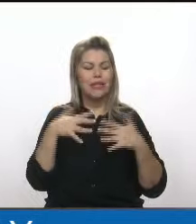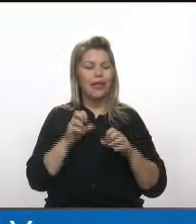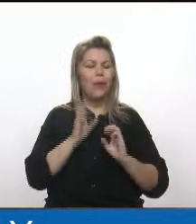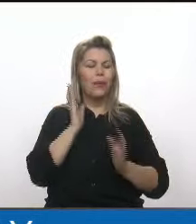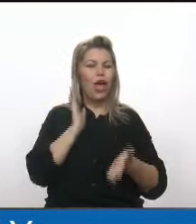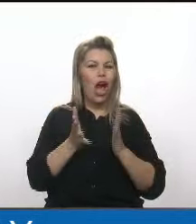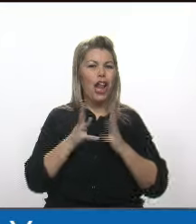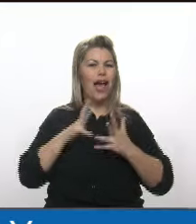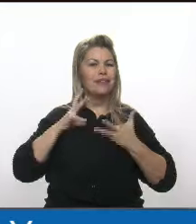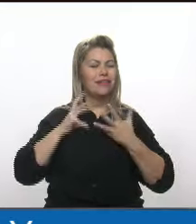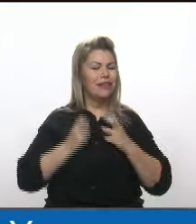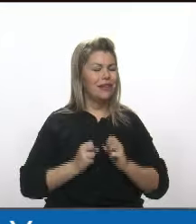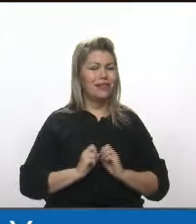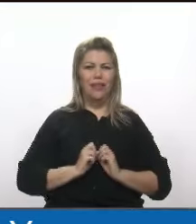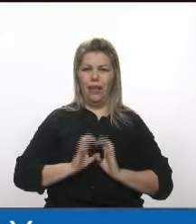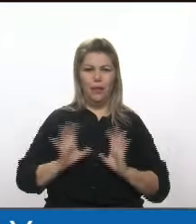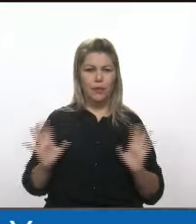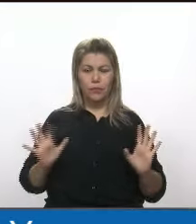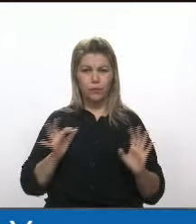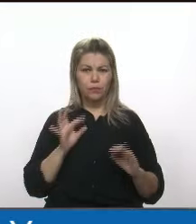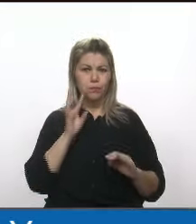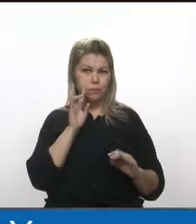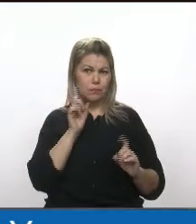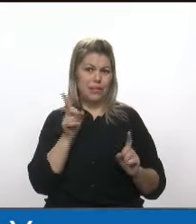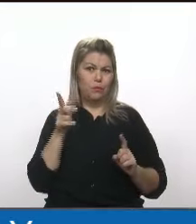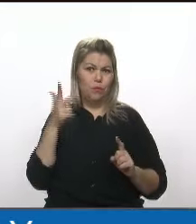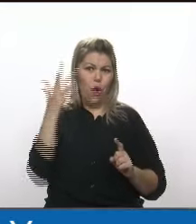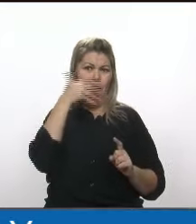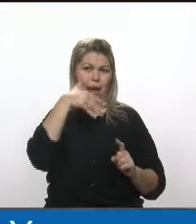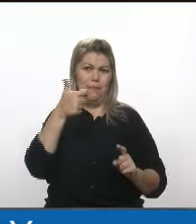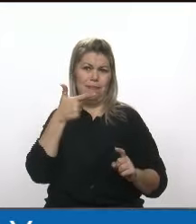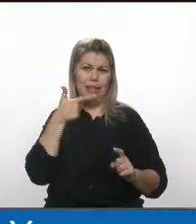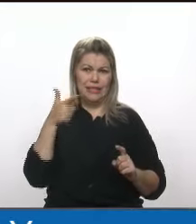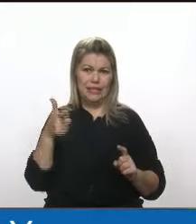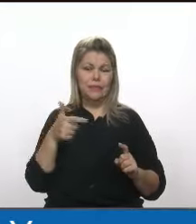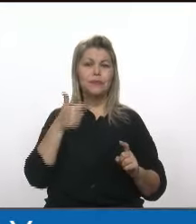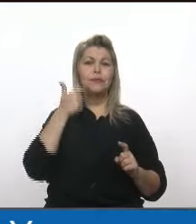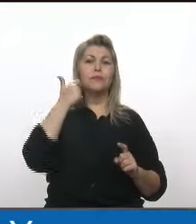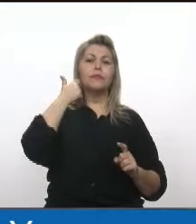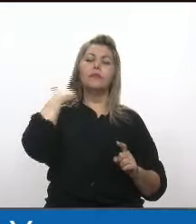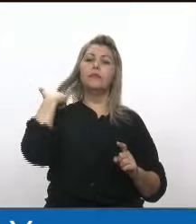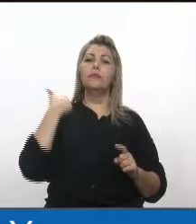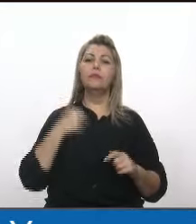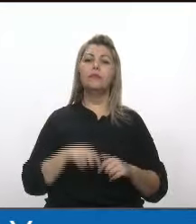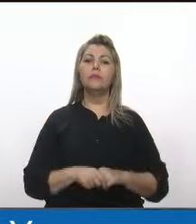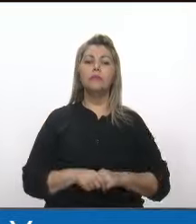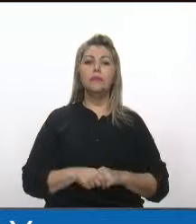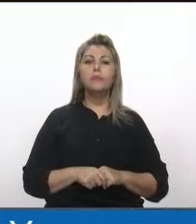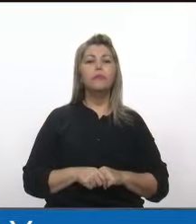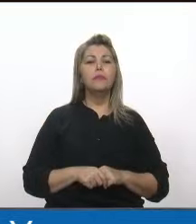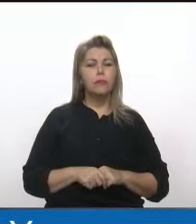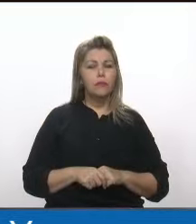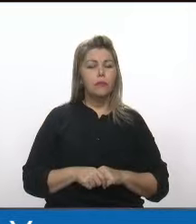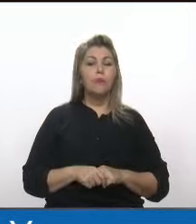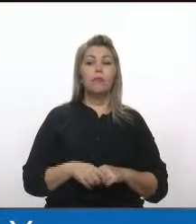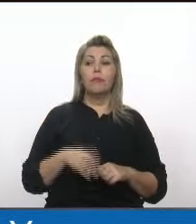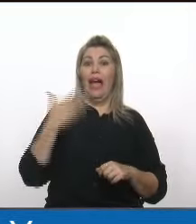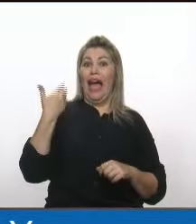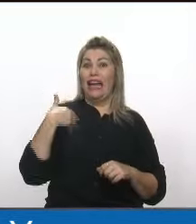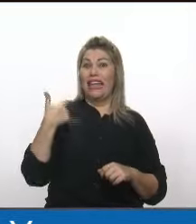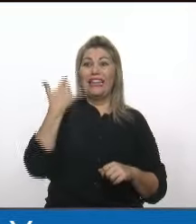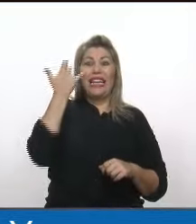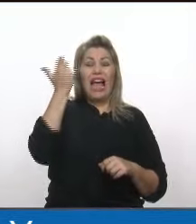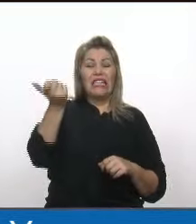violencia la atrocidad de lo que hizo jamás ahora dado el apoyo que Argentina ya